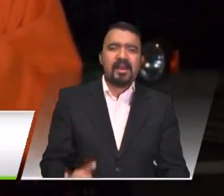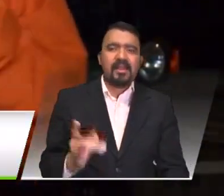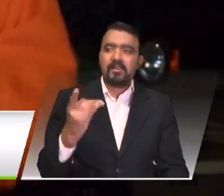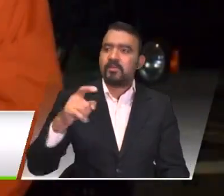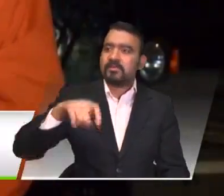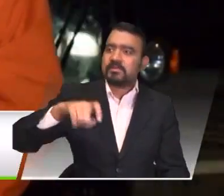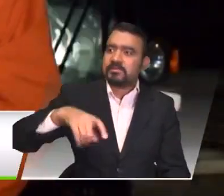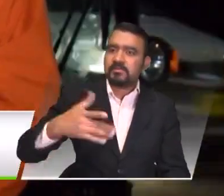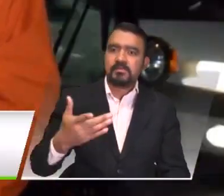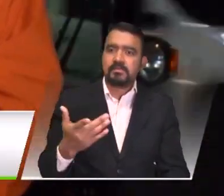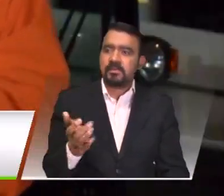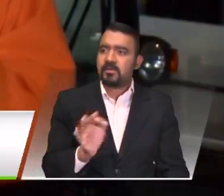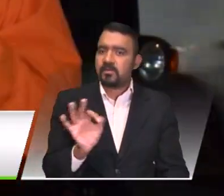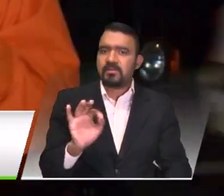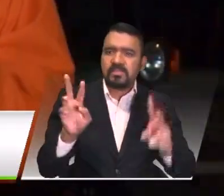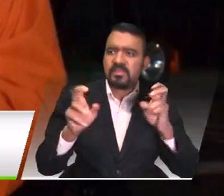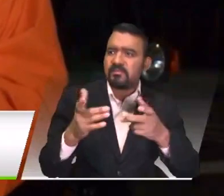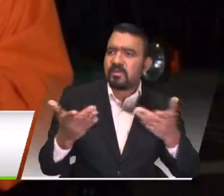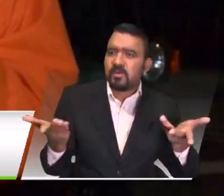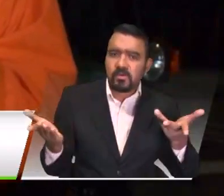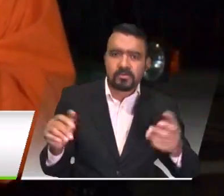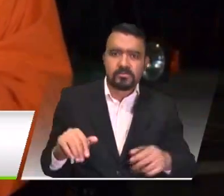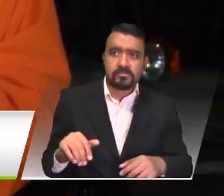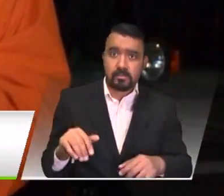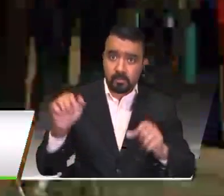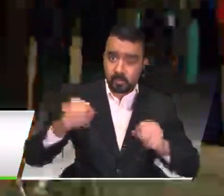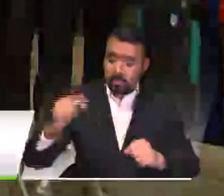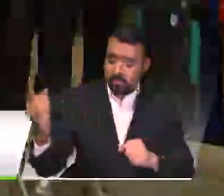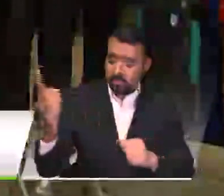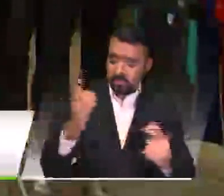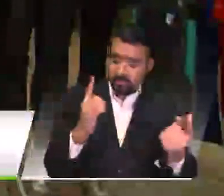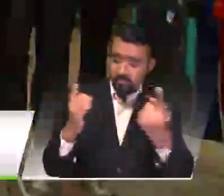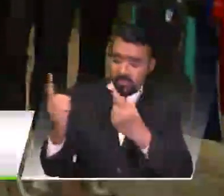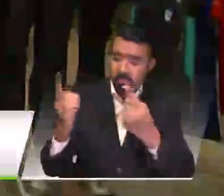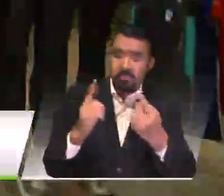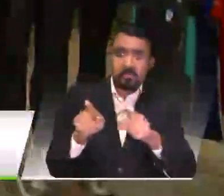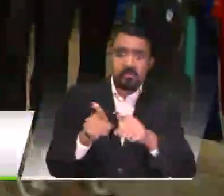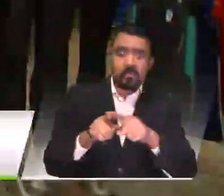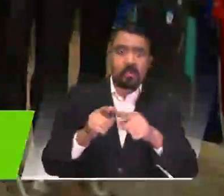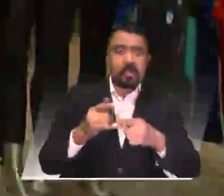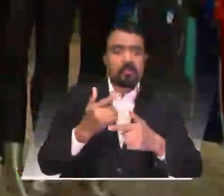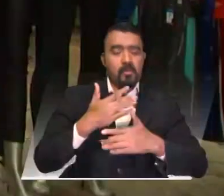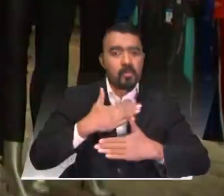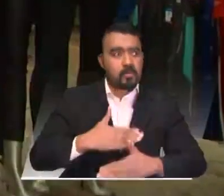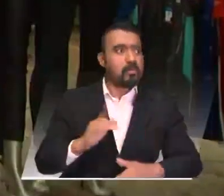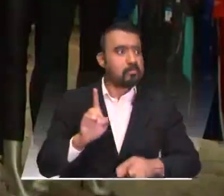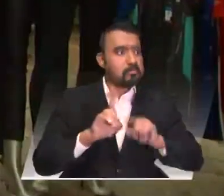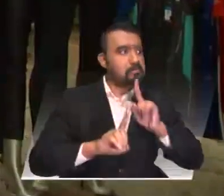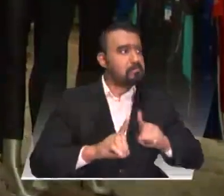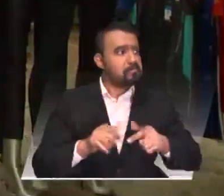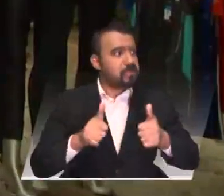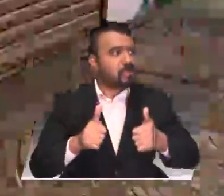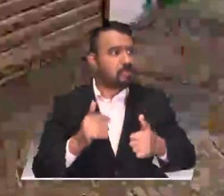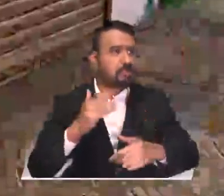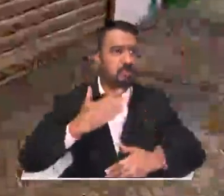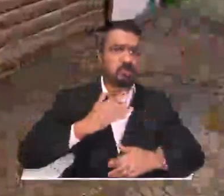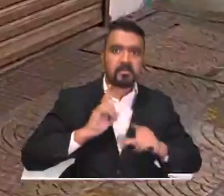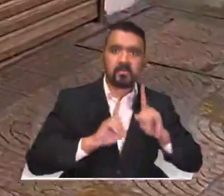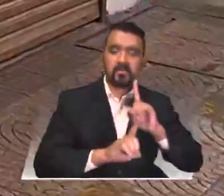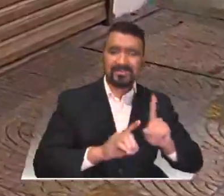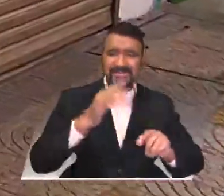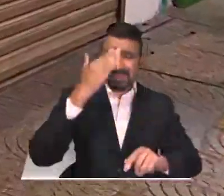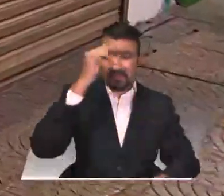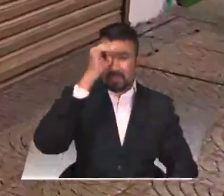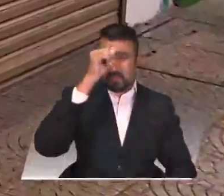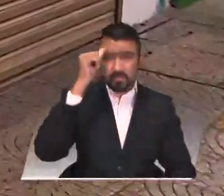gente pueda venir al centro tranquila a comprar. Los sábados el comercio es dinámico porque los domingos tradicionalmente